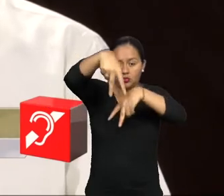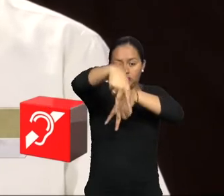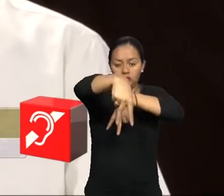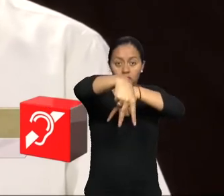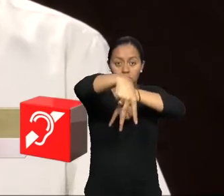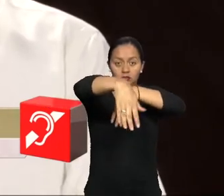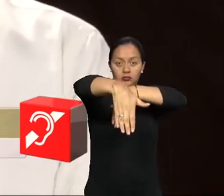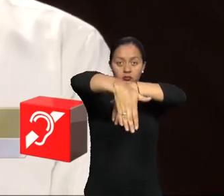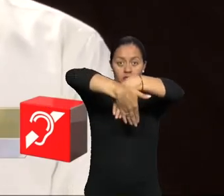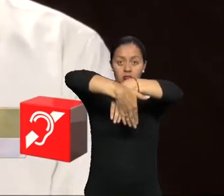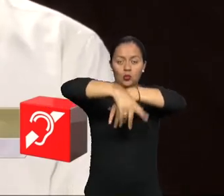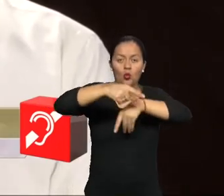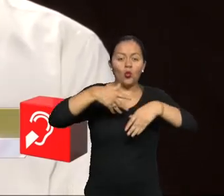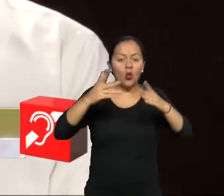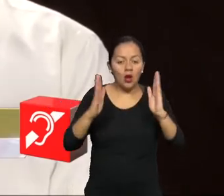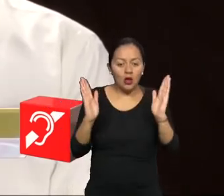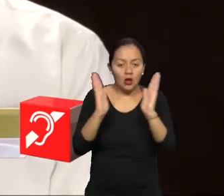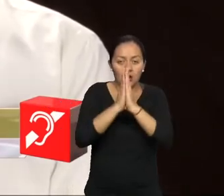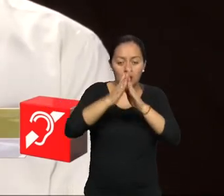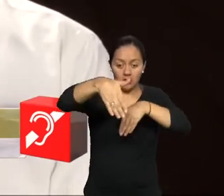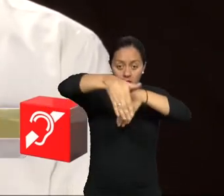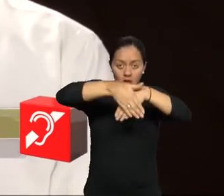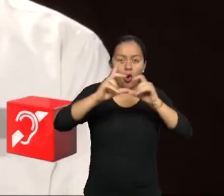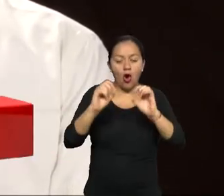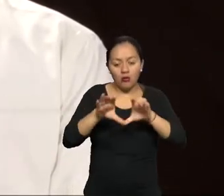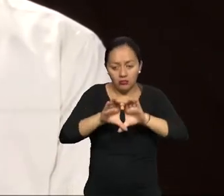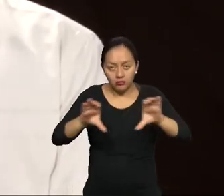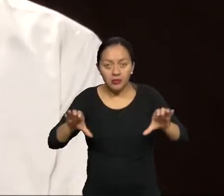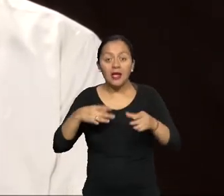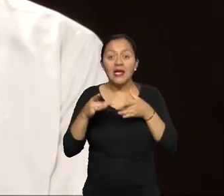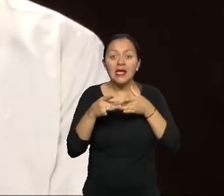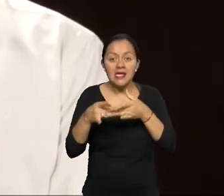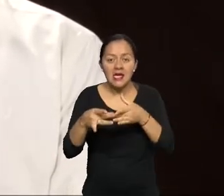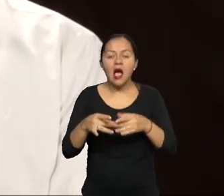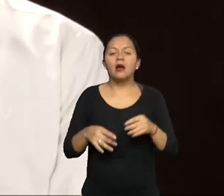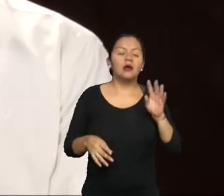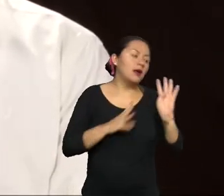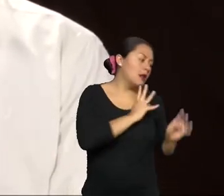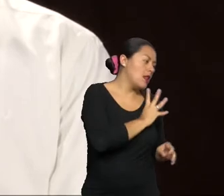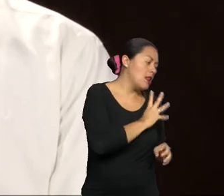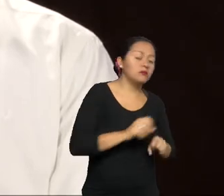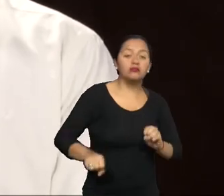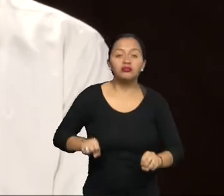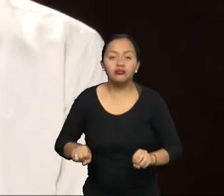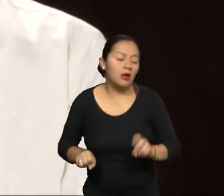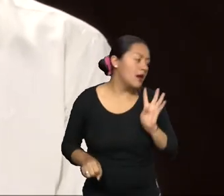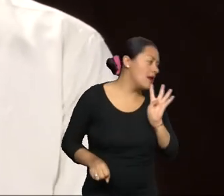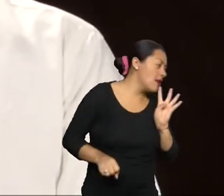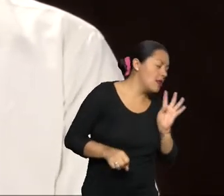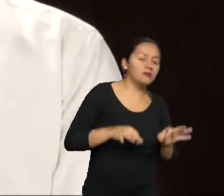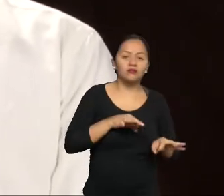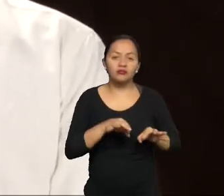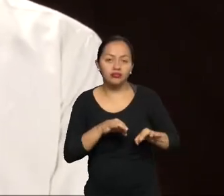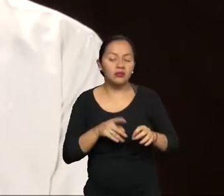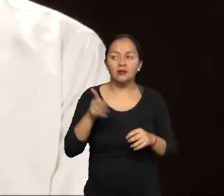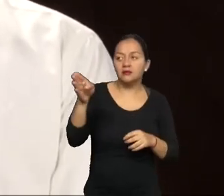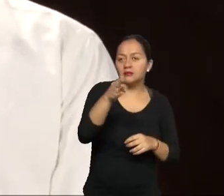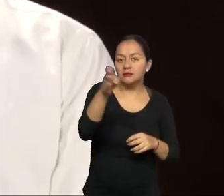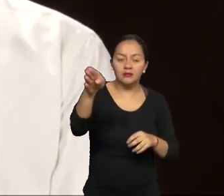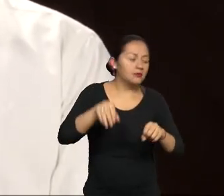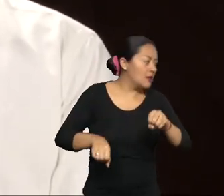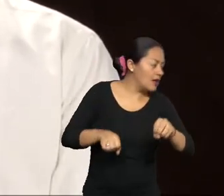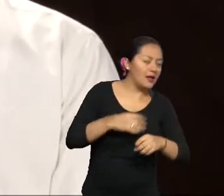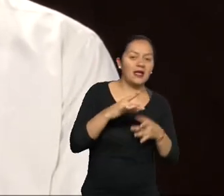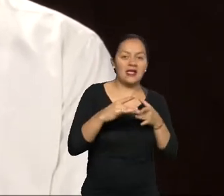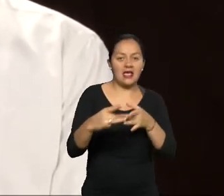juntas, con bra con hombro, y el guía va conversando, va describiendo todo lo que ocurre en el entorno. Luego de